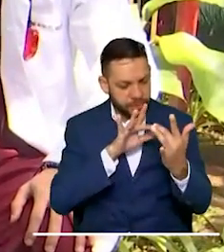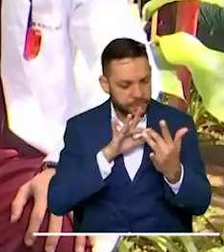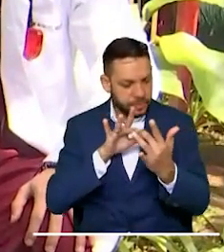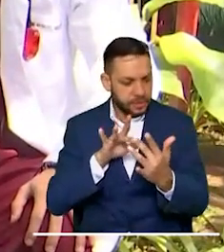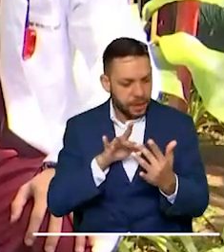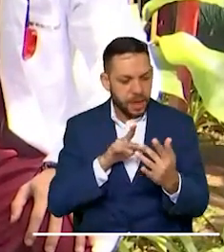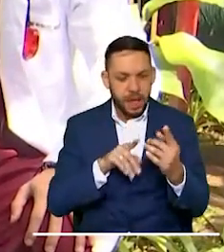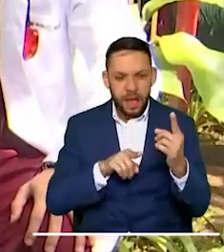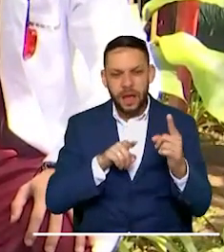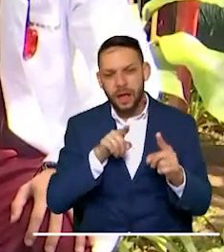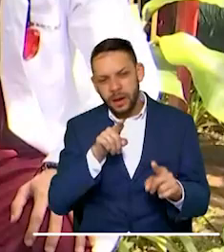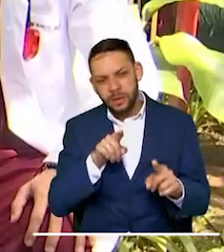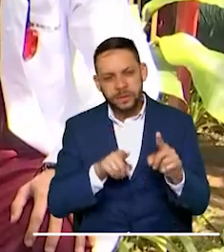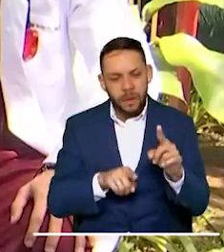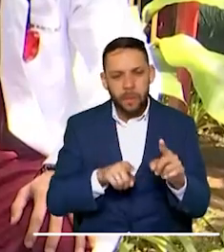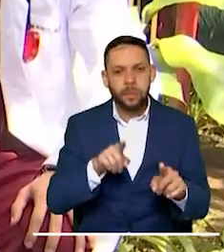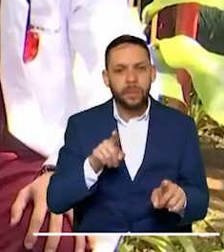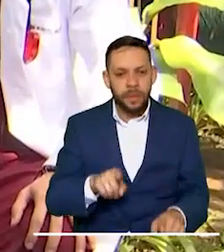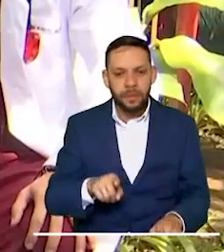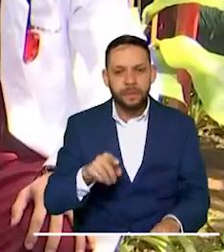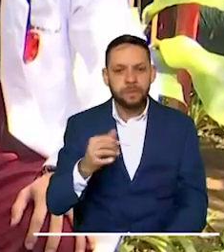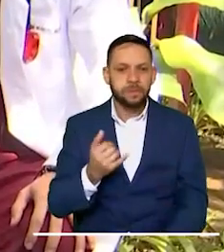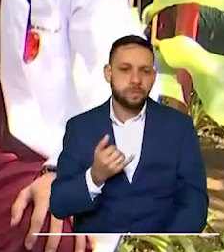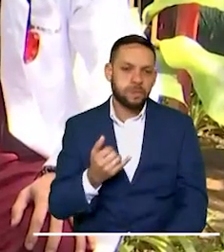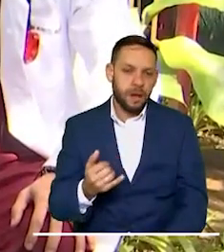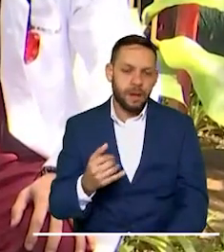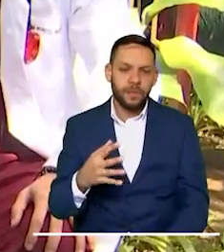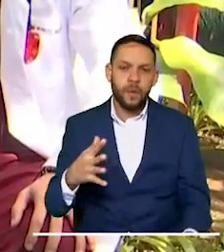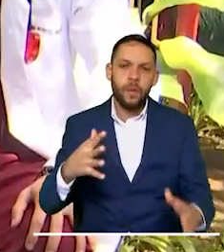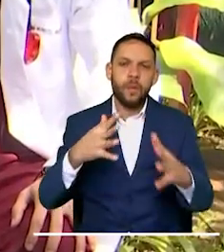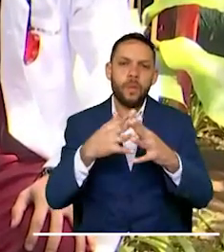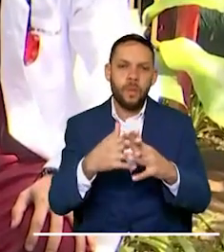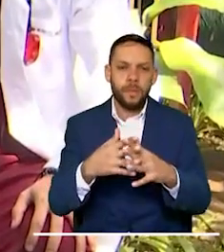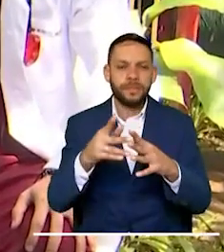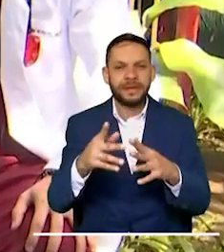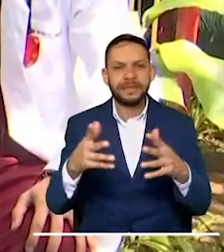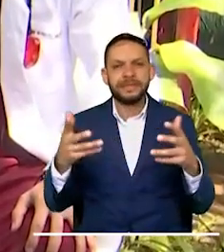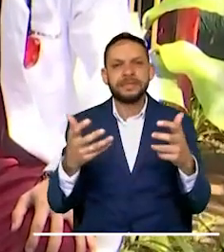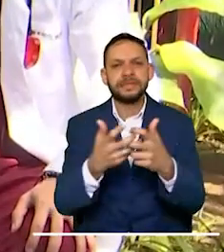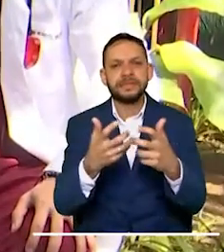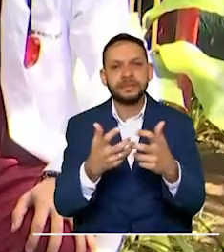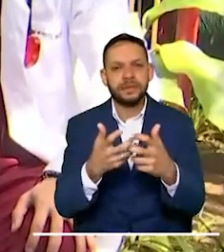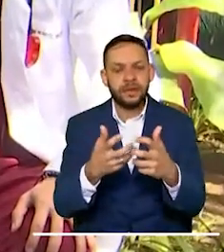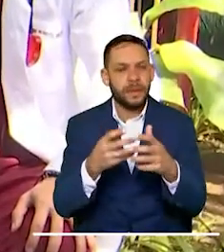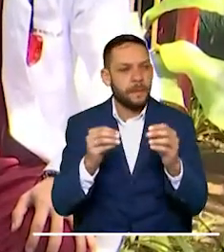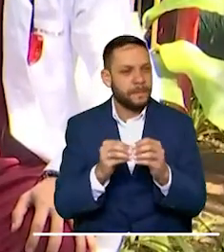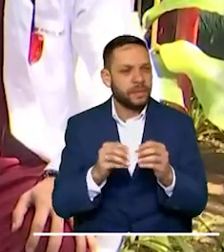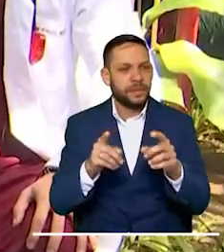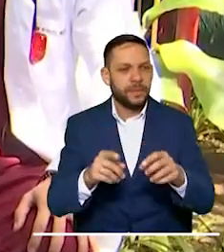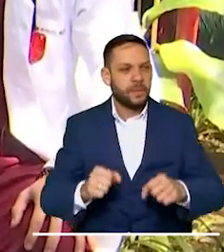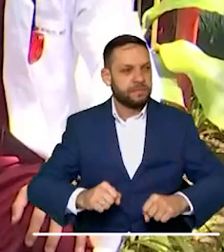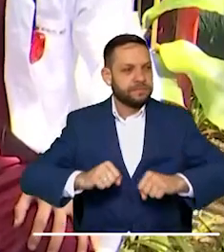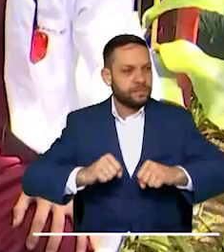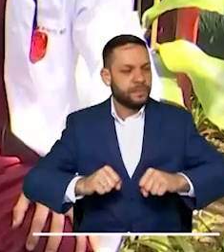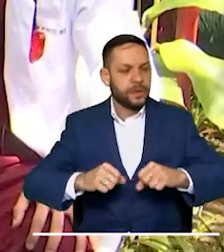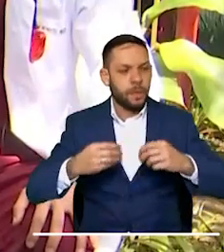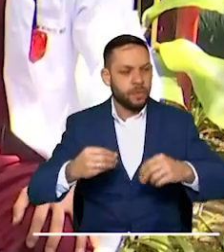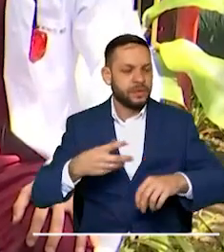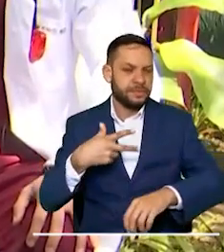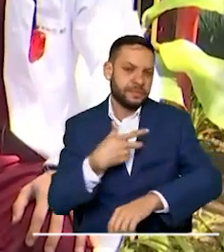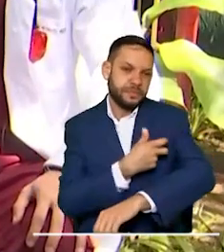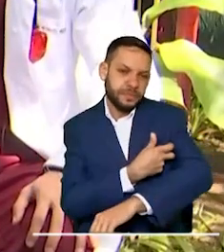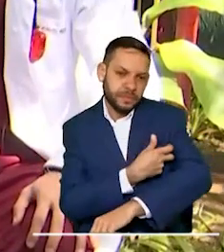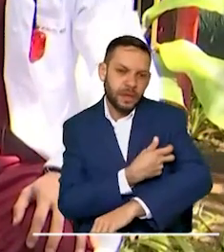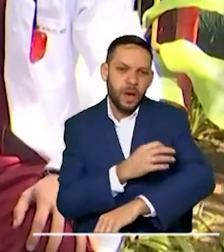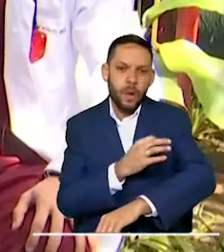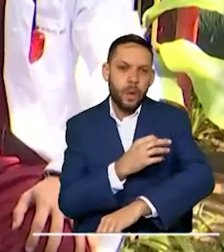en ocasiones están también entrelazados síndromes hormonales que que son no